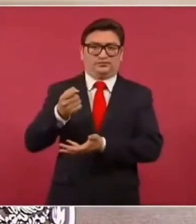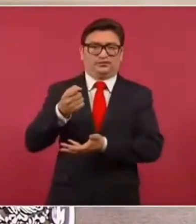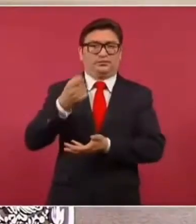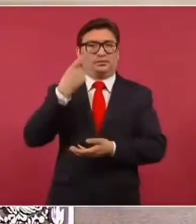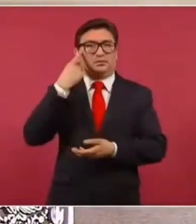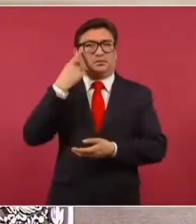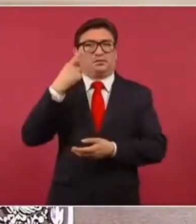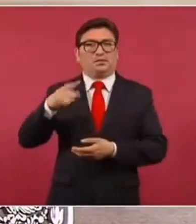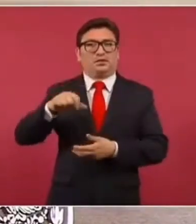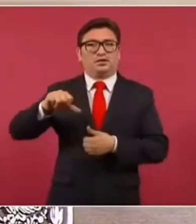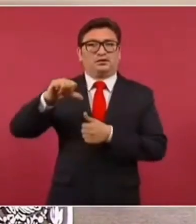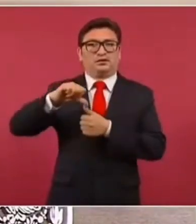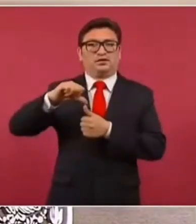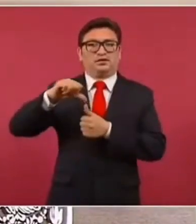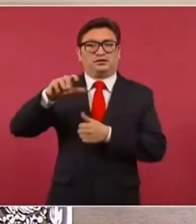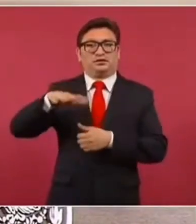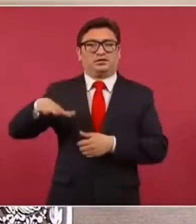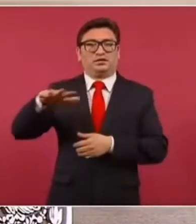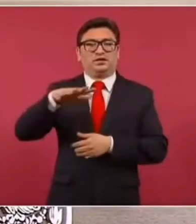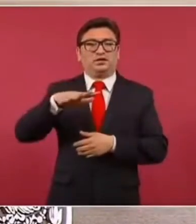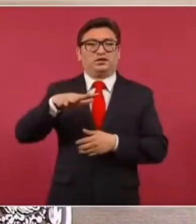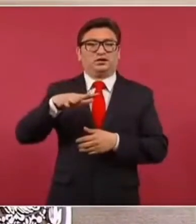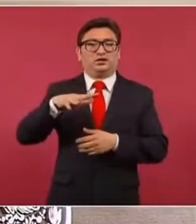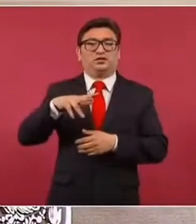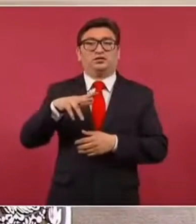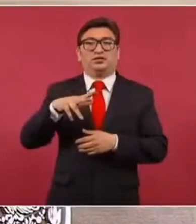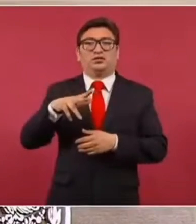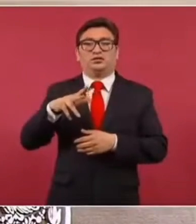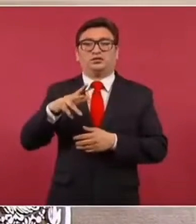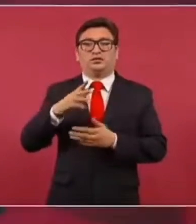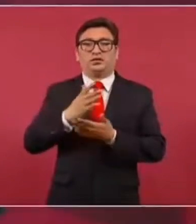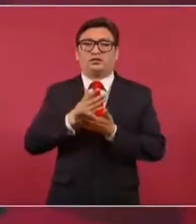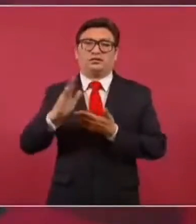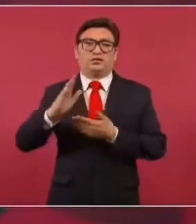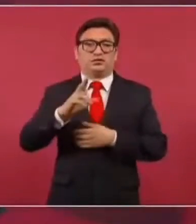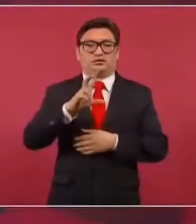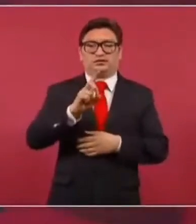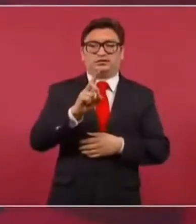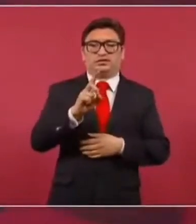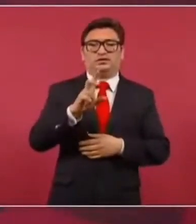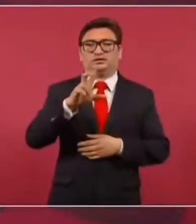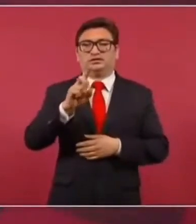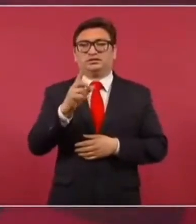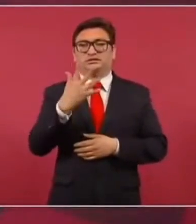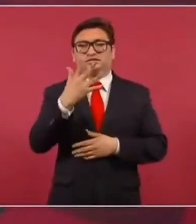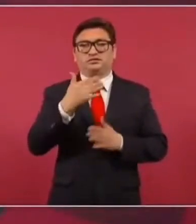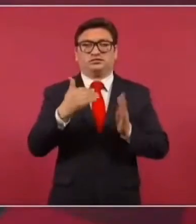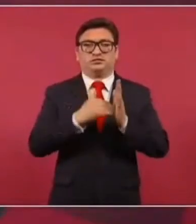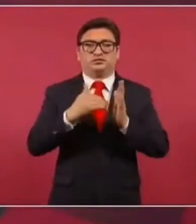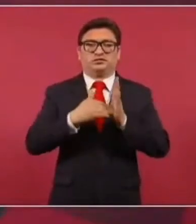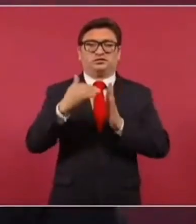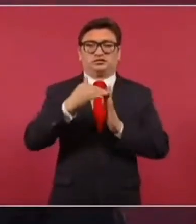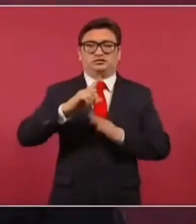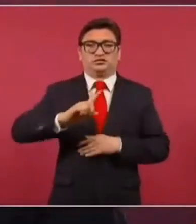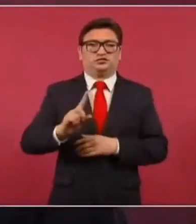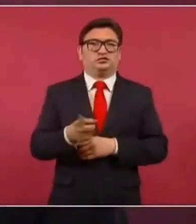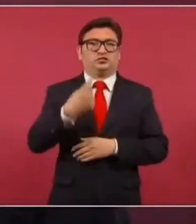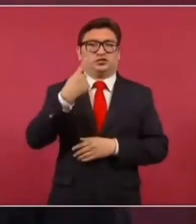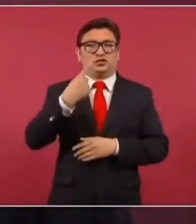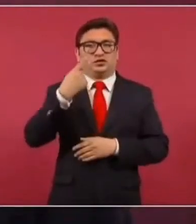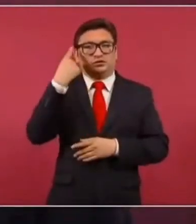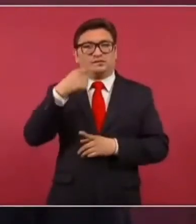a Centroamérica con los 30, 35 mil millones de dólares